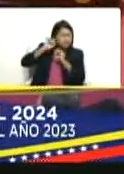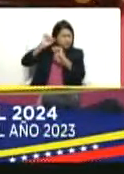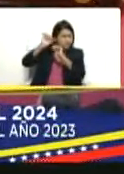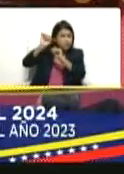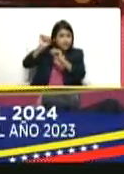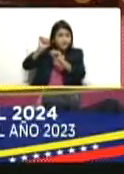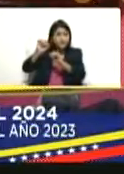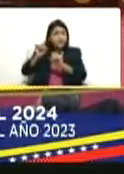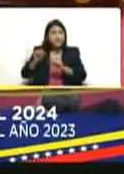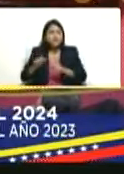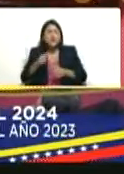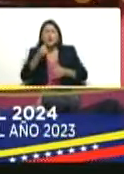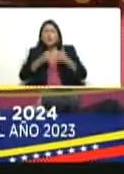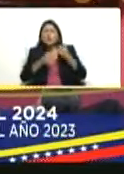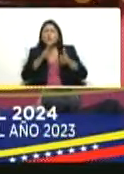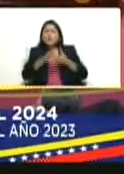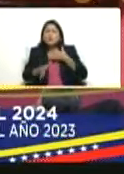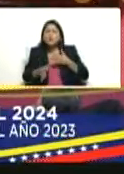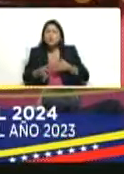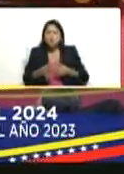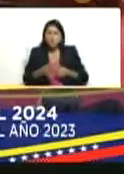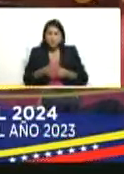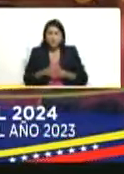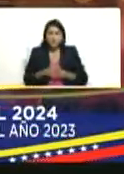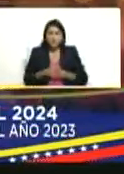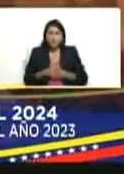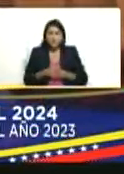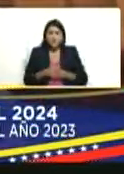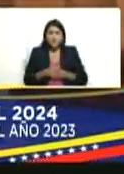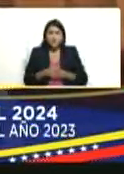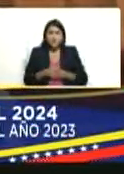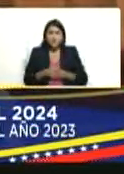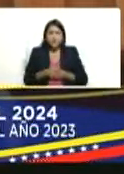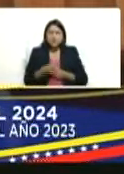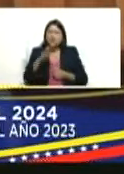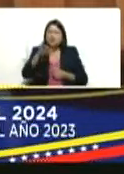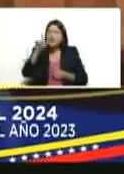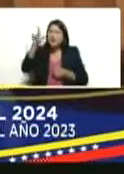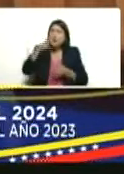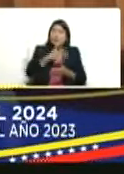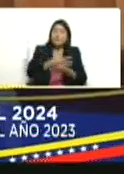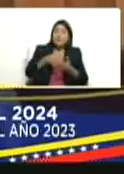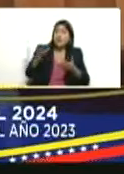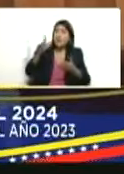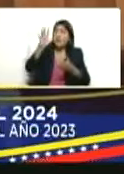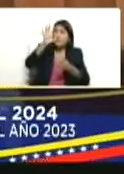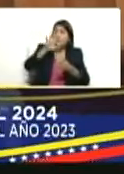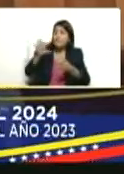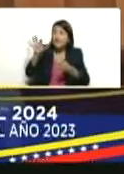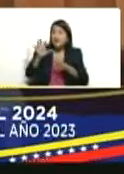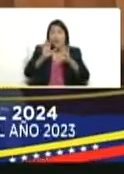Y al final, ¿qué pasó? ¿Dónde están los miles de países? Los que hicieron